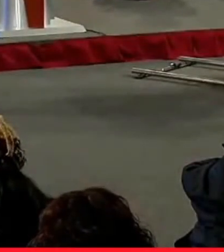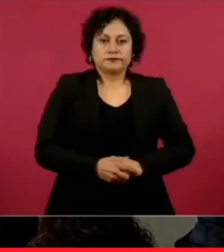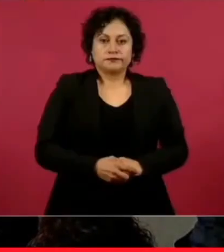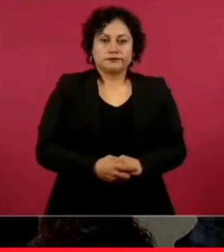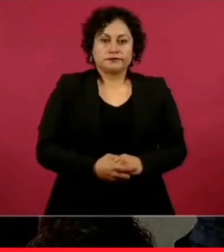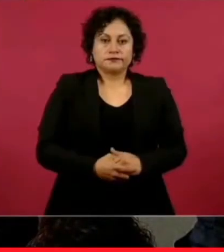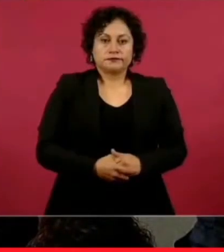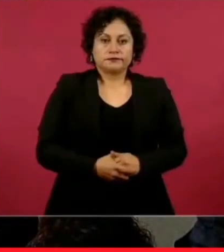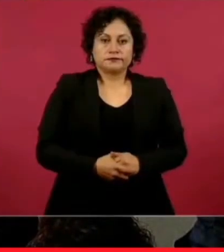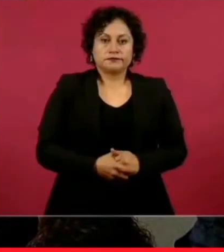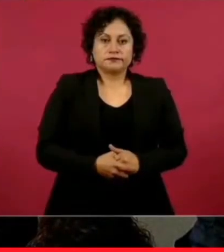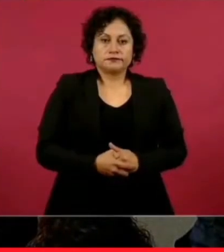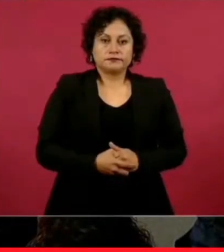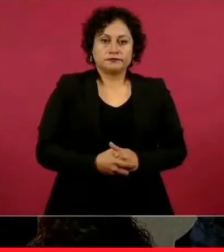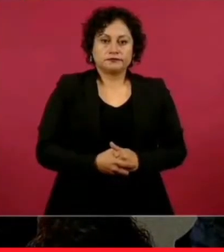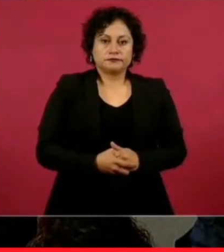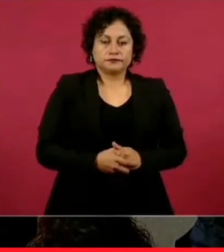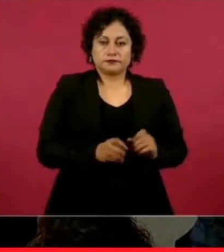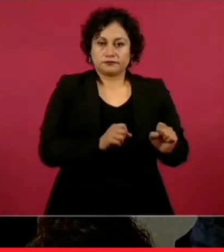Adelante.